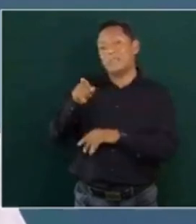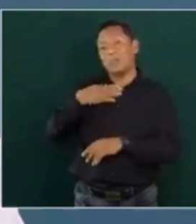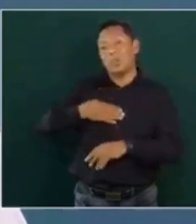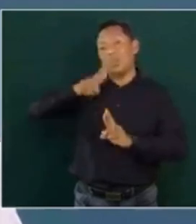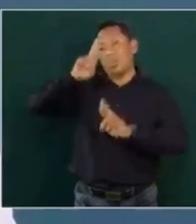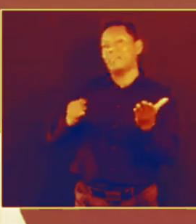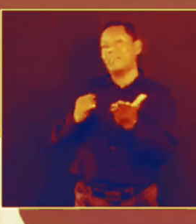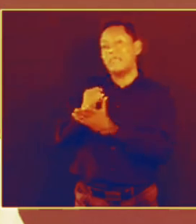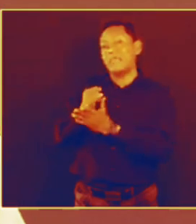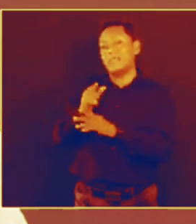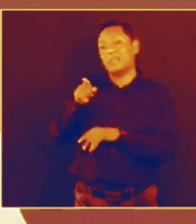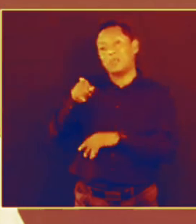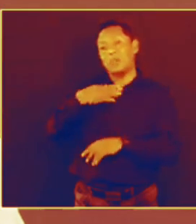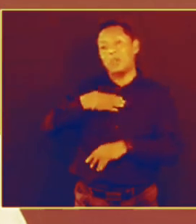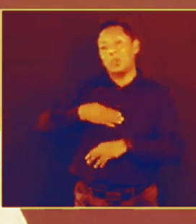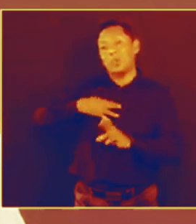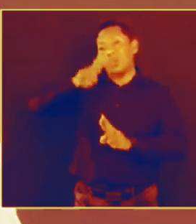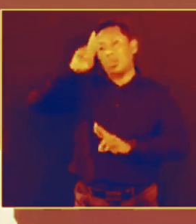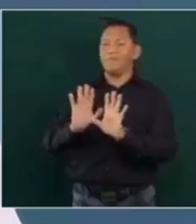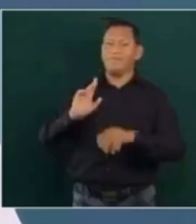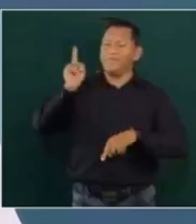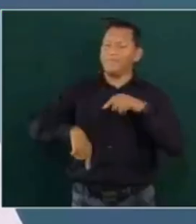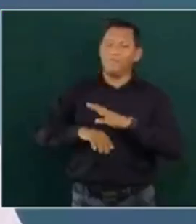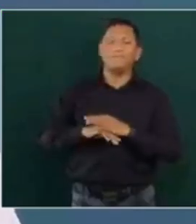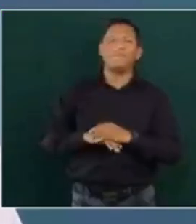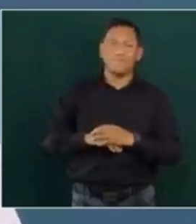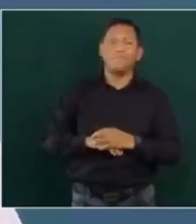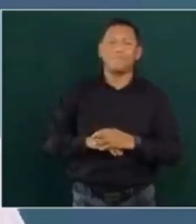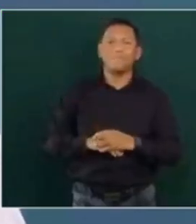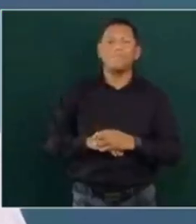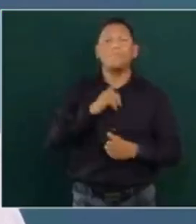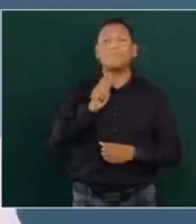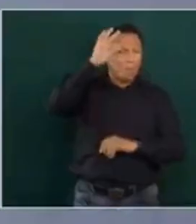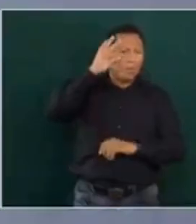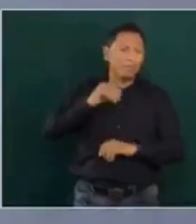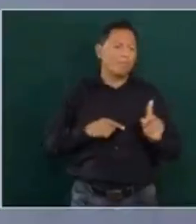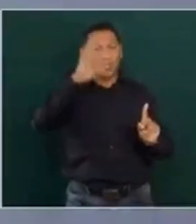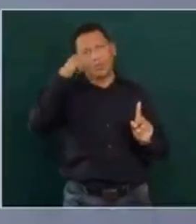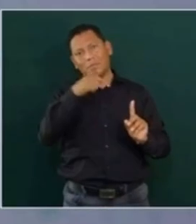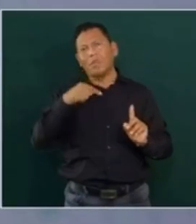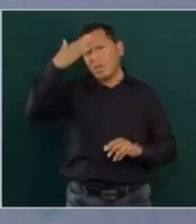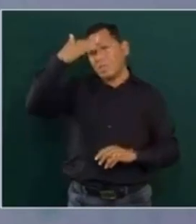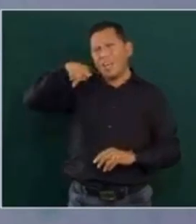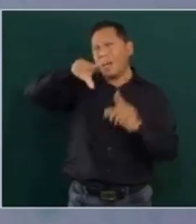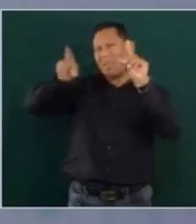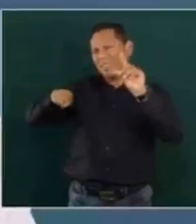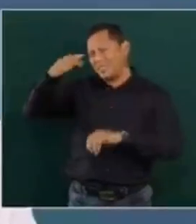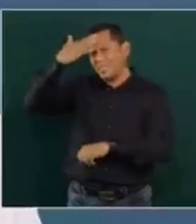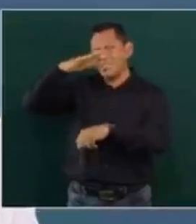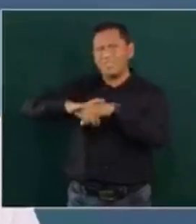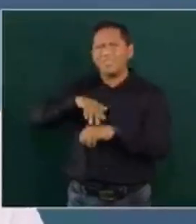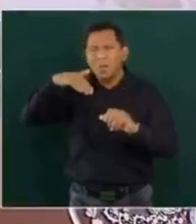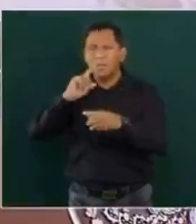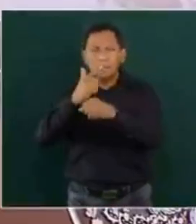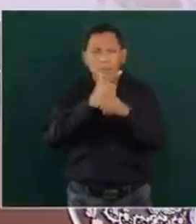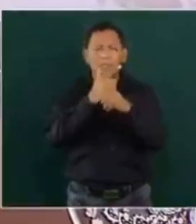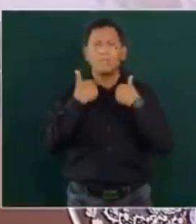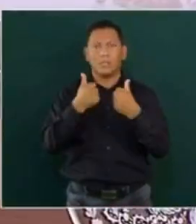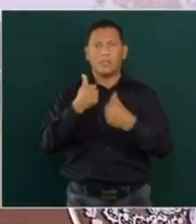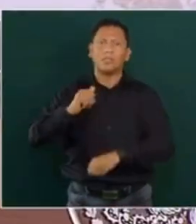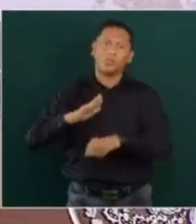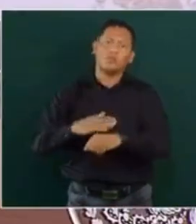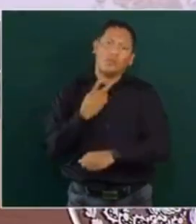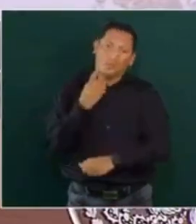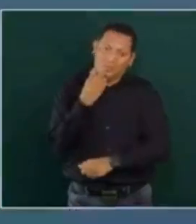Se va a acabar el dedazo. Se va a acabar el dedazo. Vamos a que sea la gente. Ya en México no hay analfabetismo político. Por eso